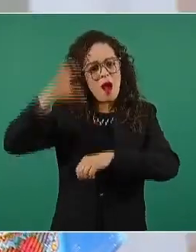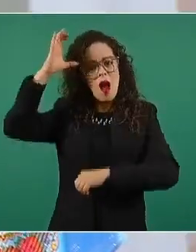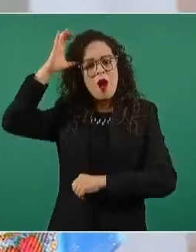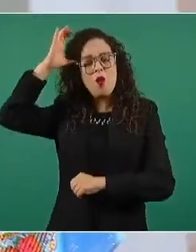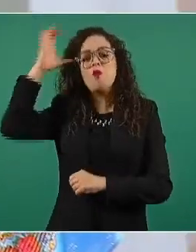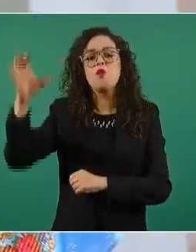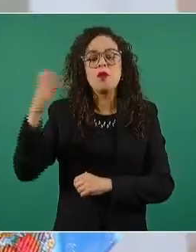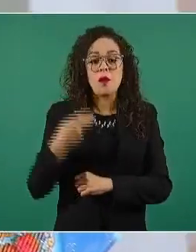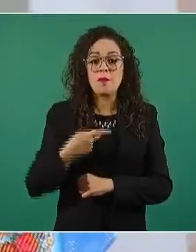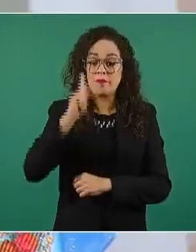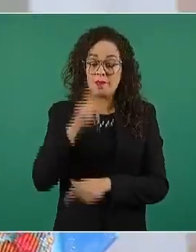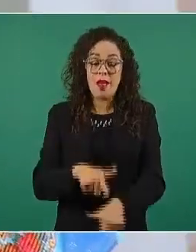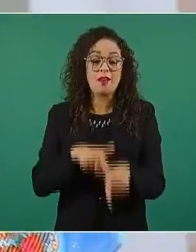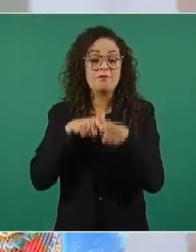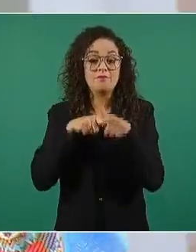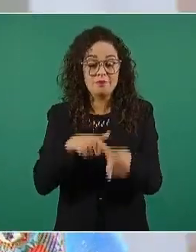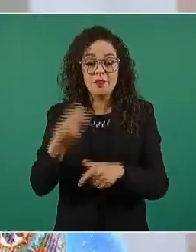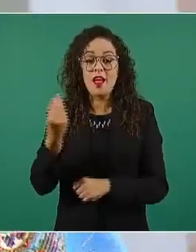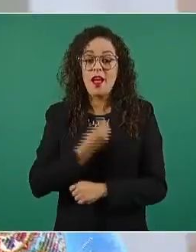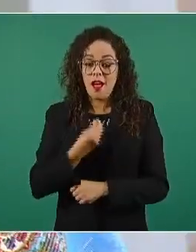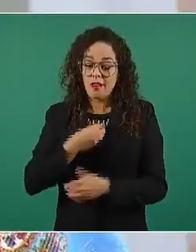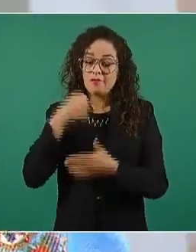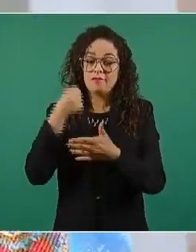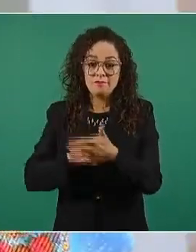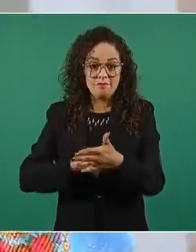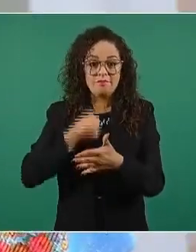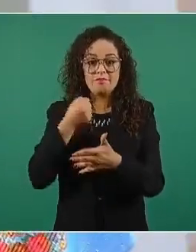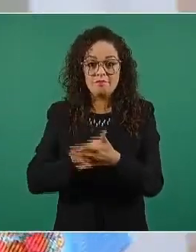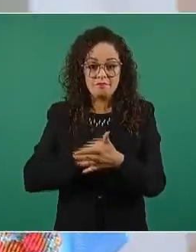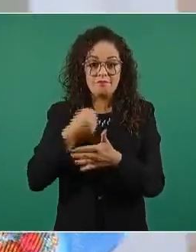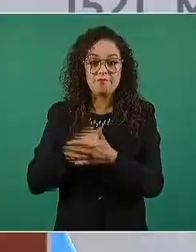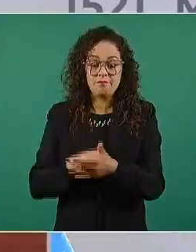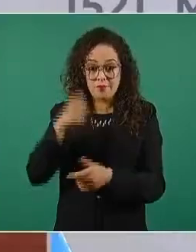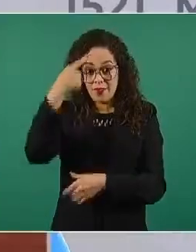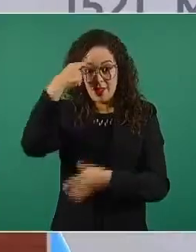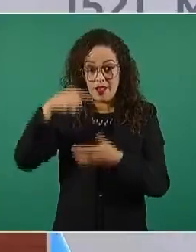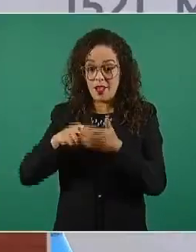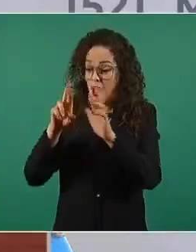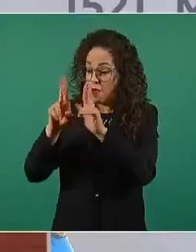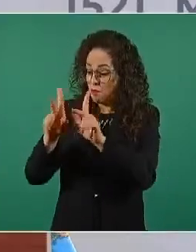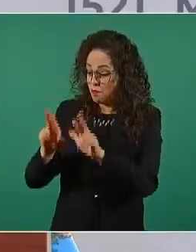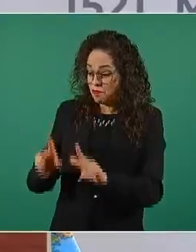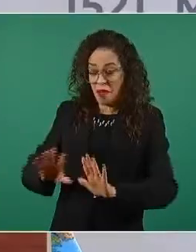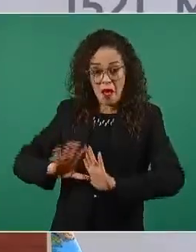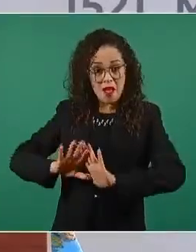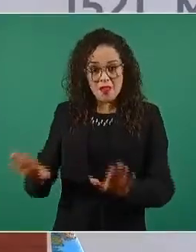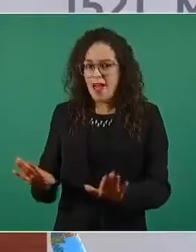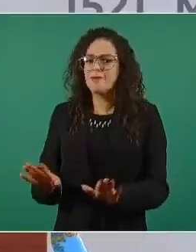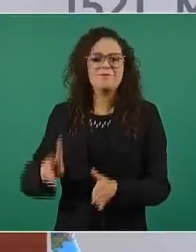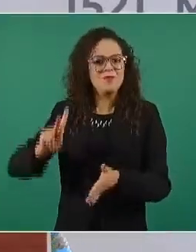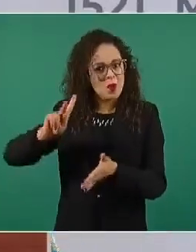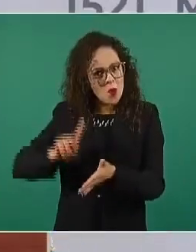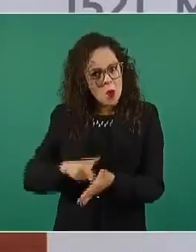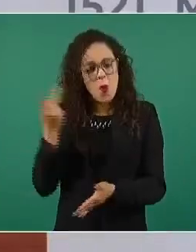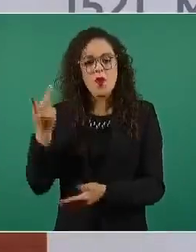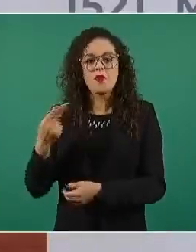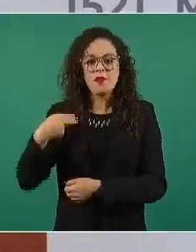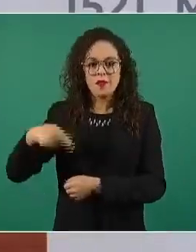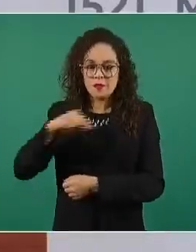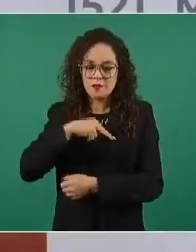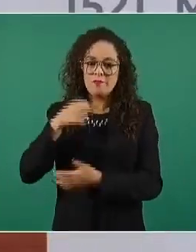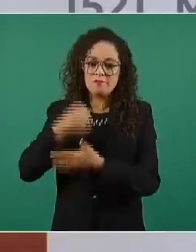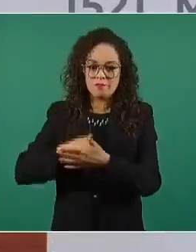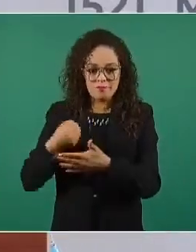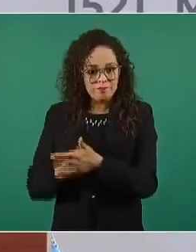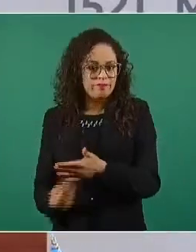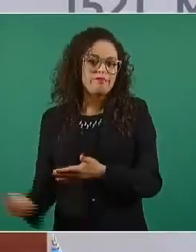seguiremos persistiendo y resurgiremos, y que somos miembros contribuyentes de